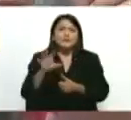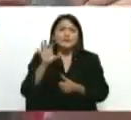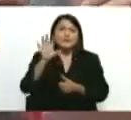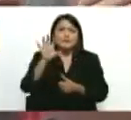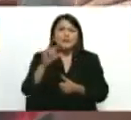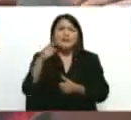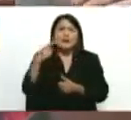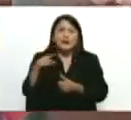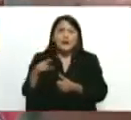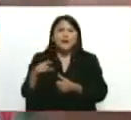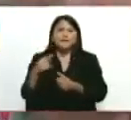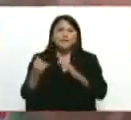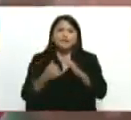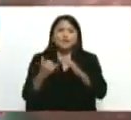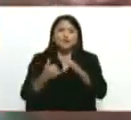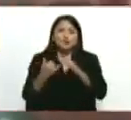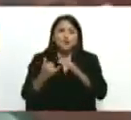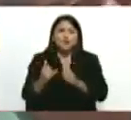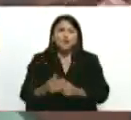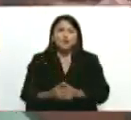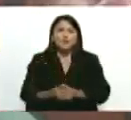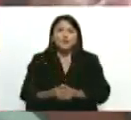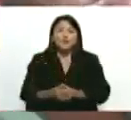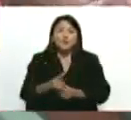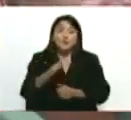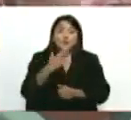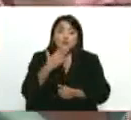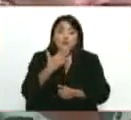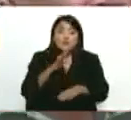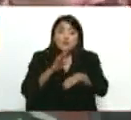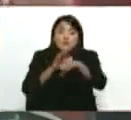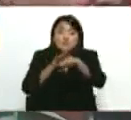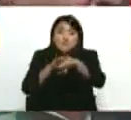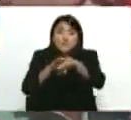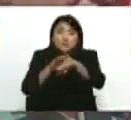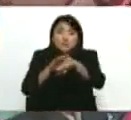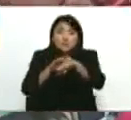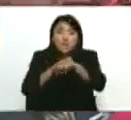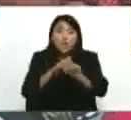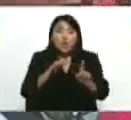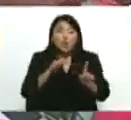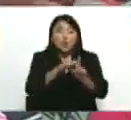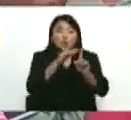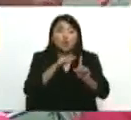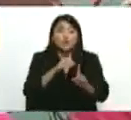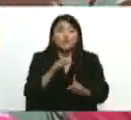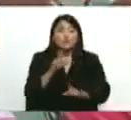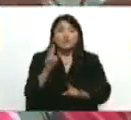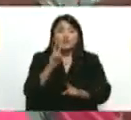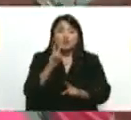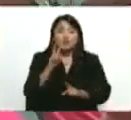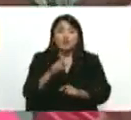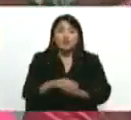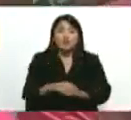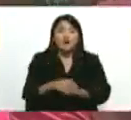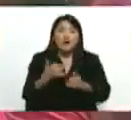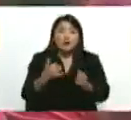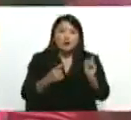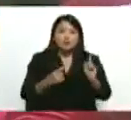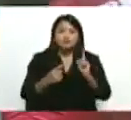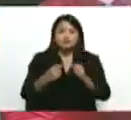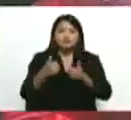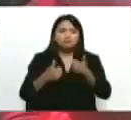las instituciones. Si usted pidió conspiración contra este país y usted se presenta ahora